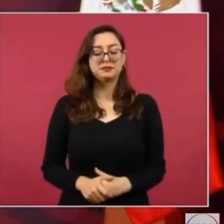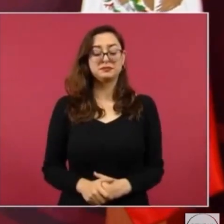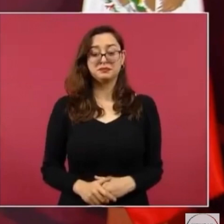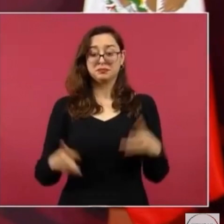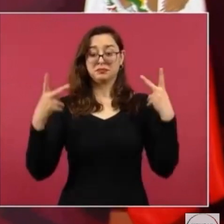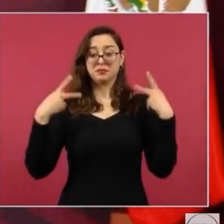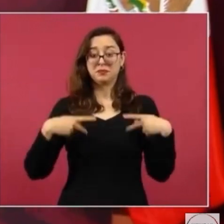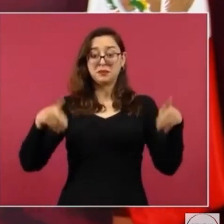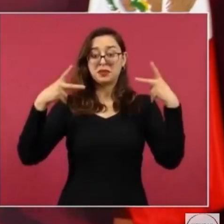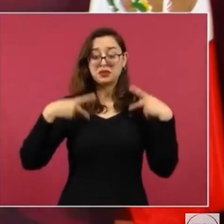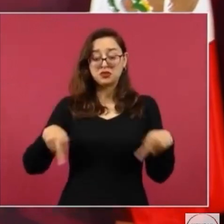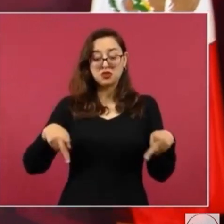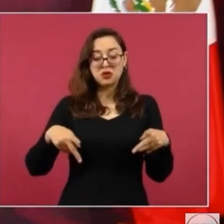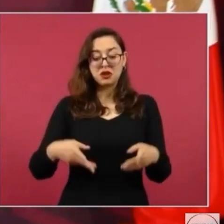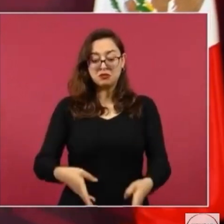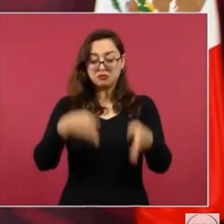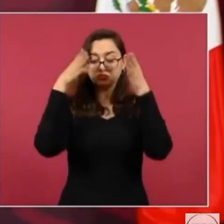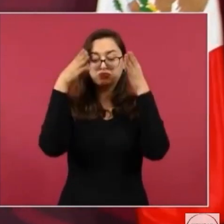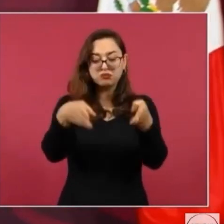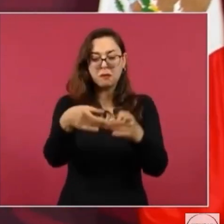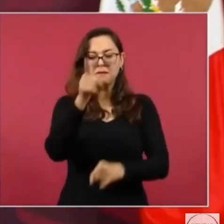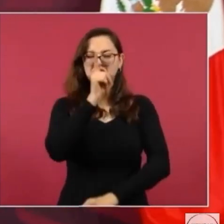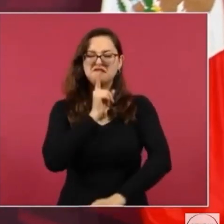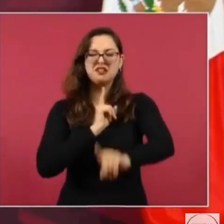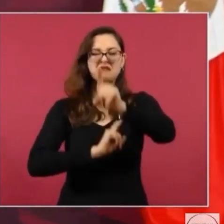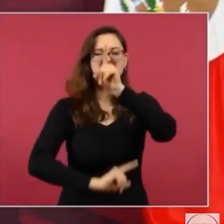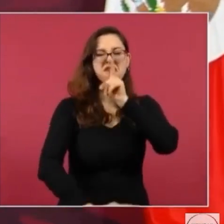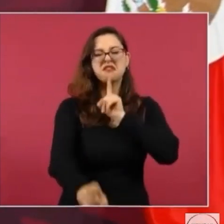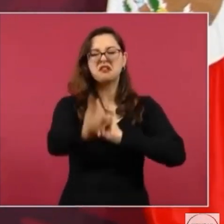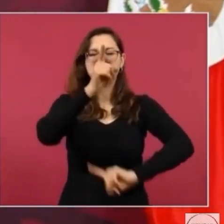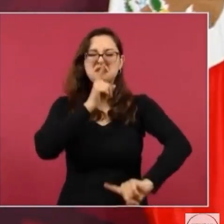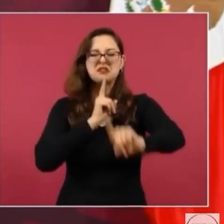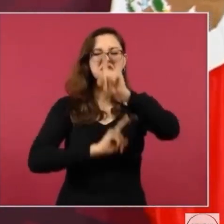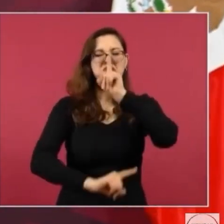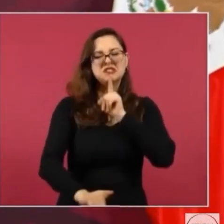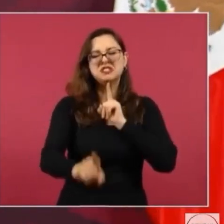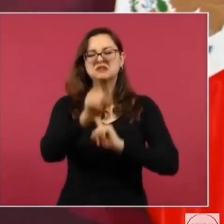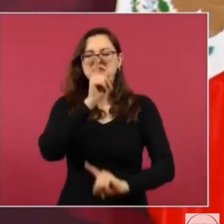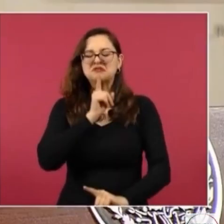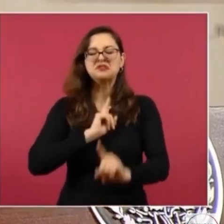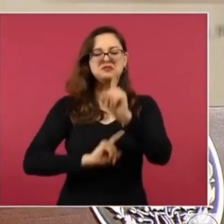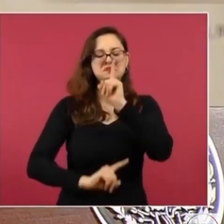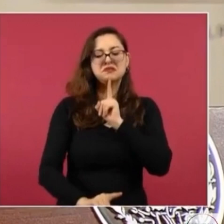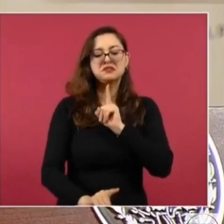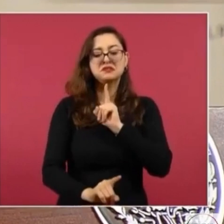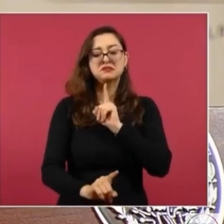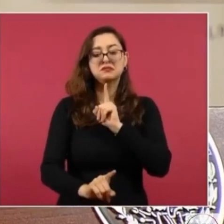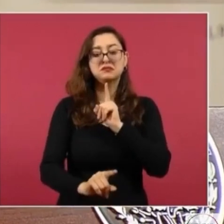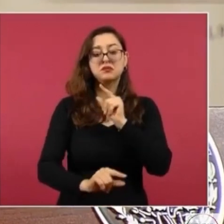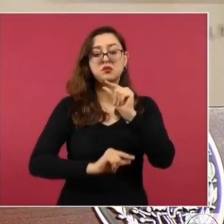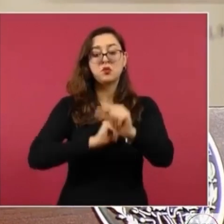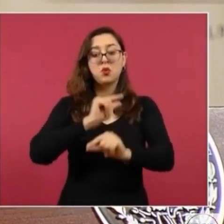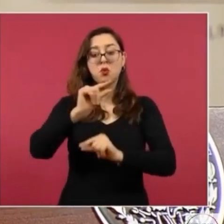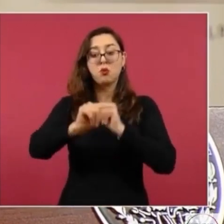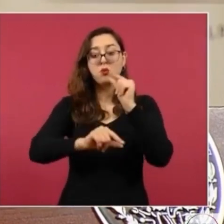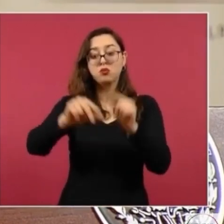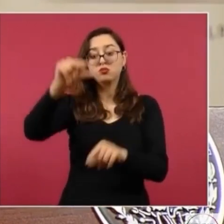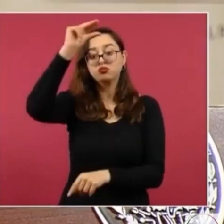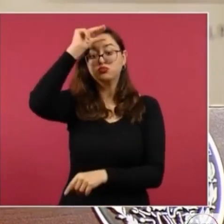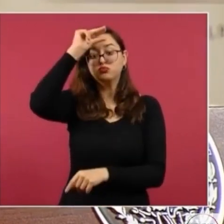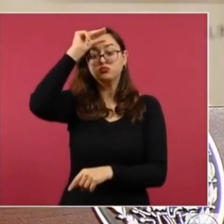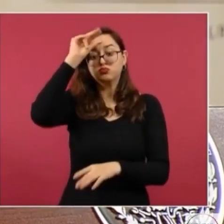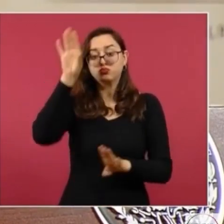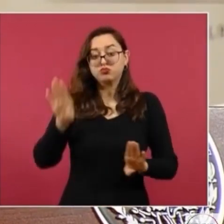por entero a la mentira, decía, pierde hasta la imaginación y el talento.